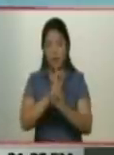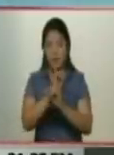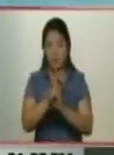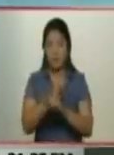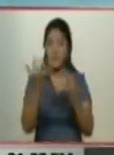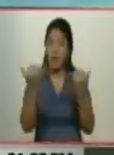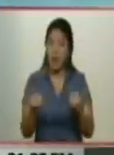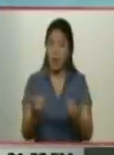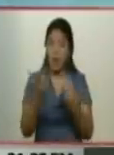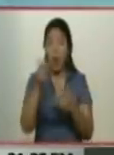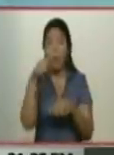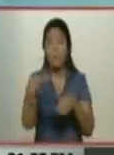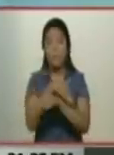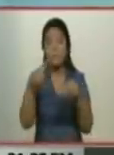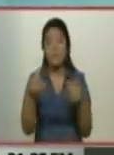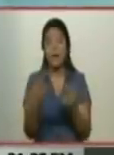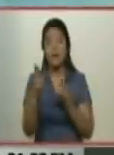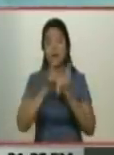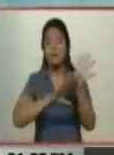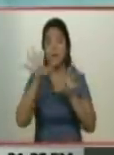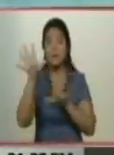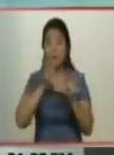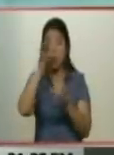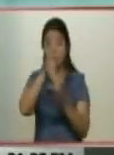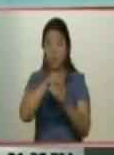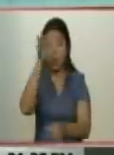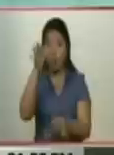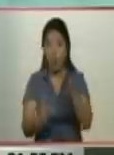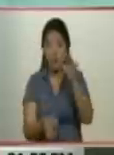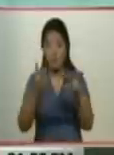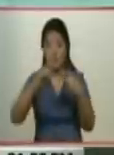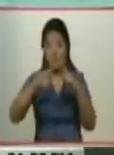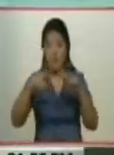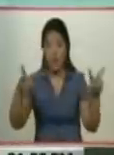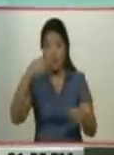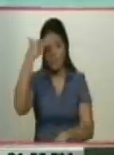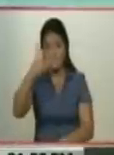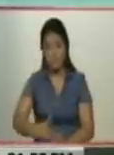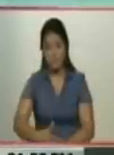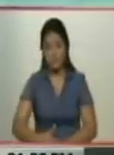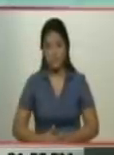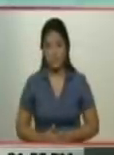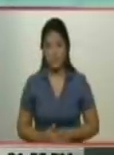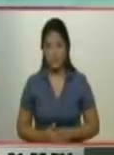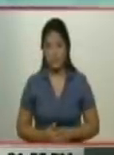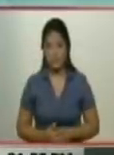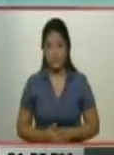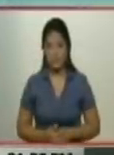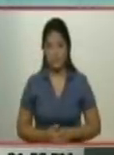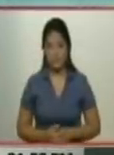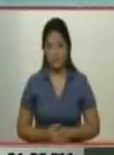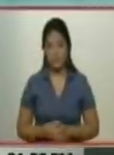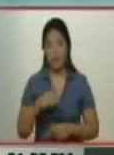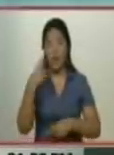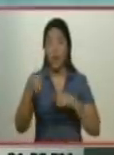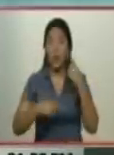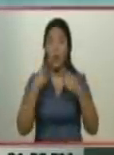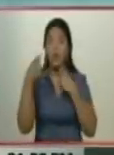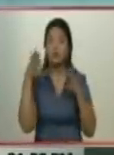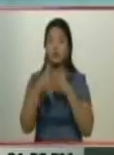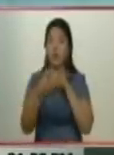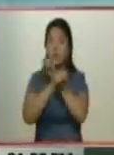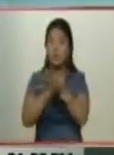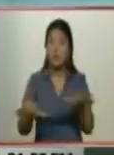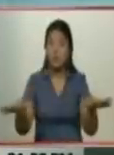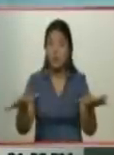a esta hora amigos el ministro de relaciones interiores justicia y paz mayor general Gustavo González López ofrece un balance del despliegue de